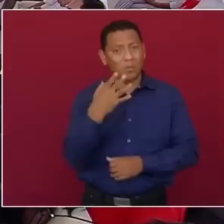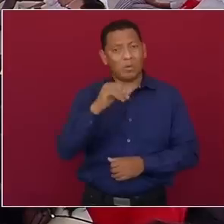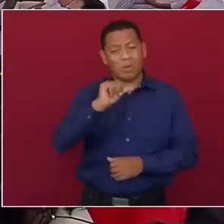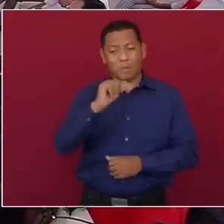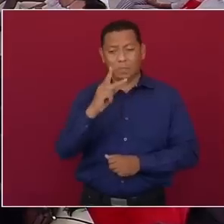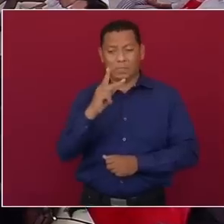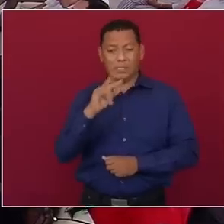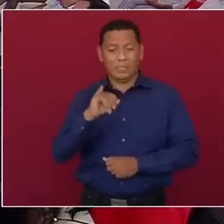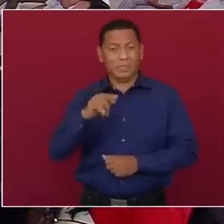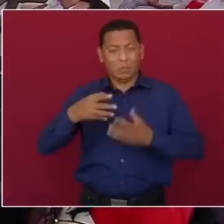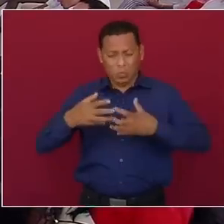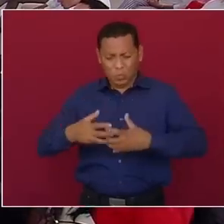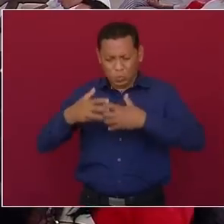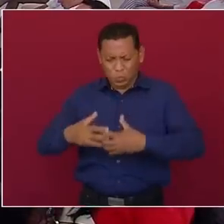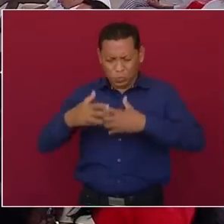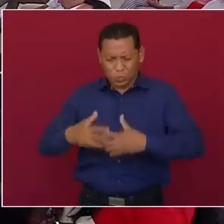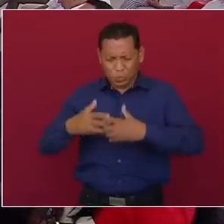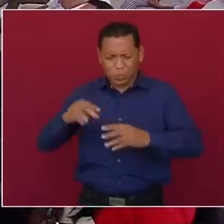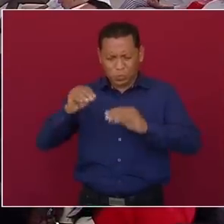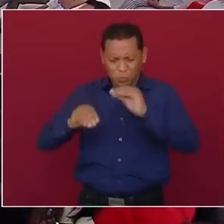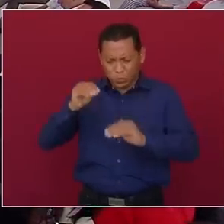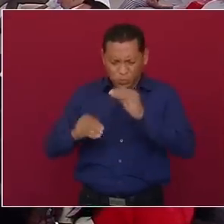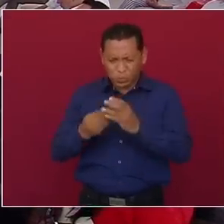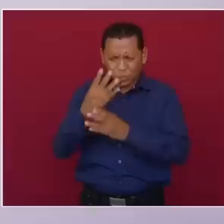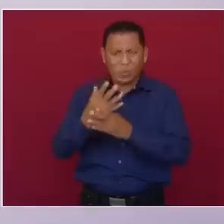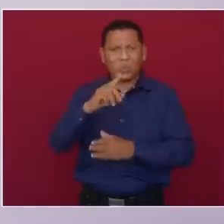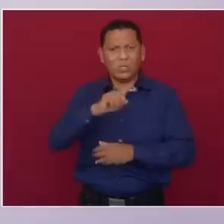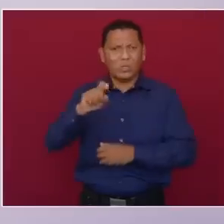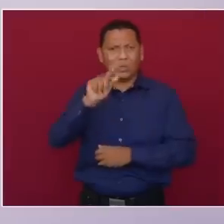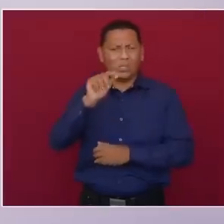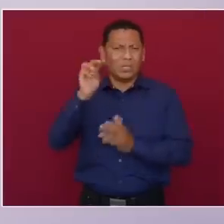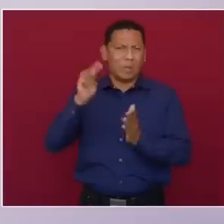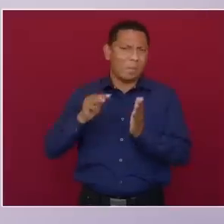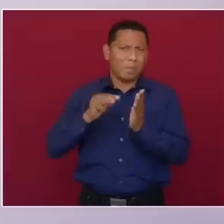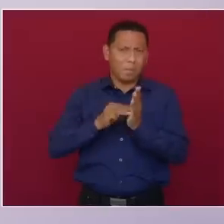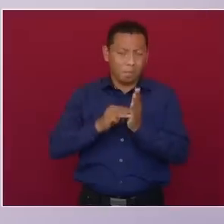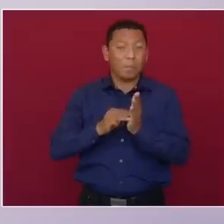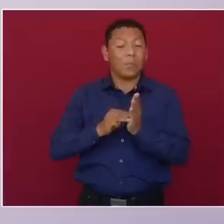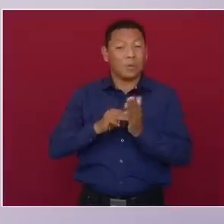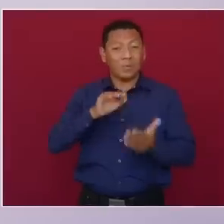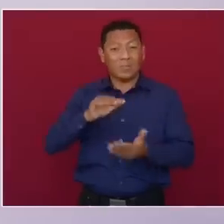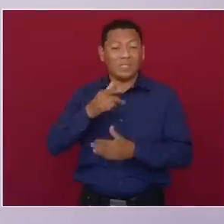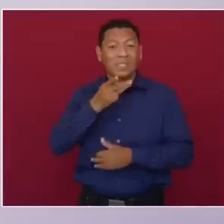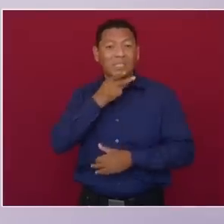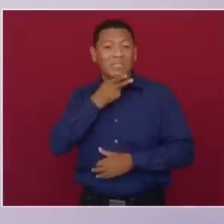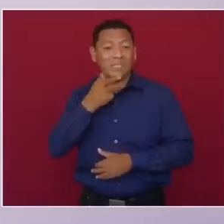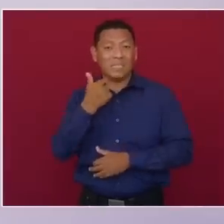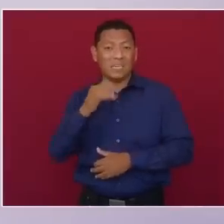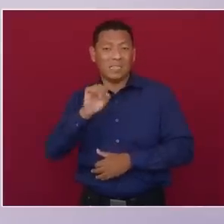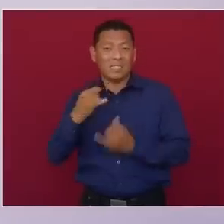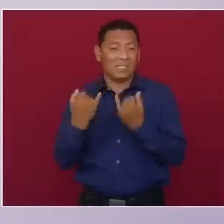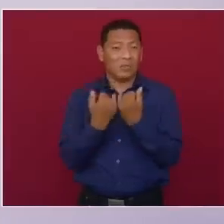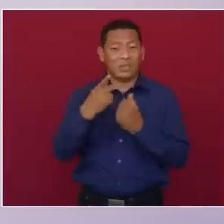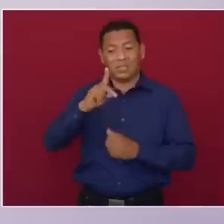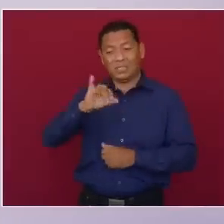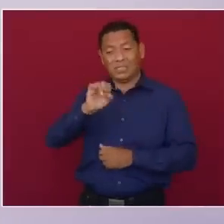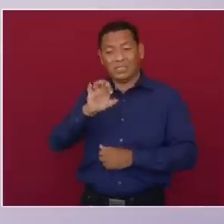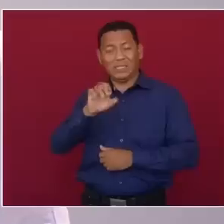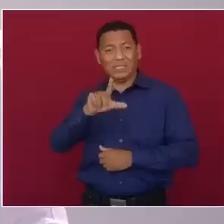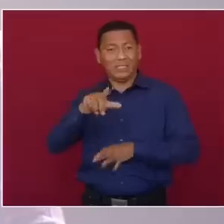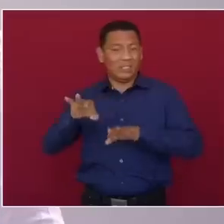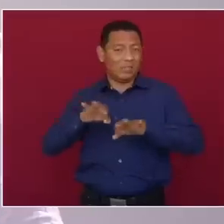que producirá 170 mil barriles de gasolina y 120 mil barriles de diésel de ultrabajo